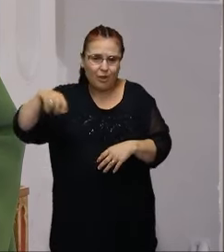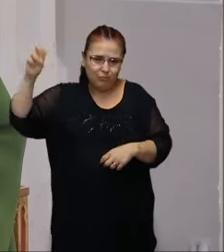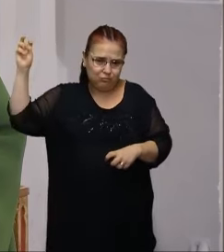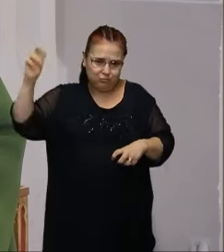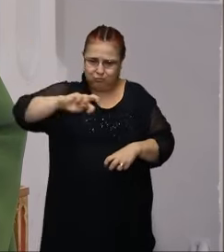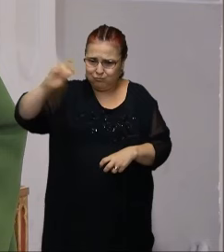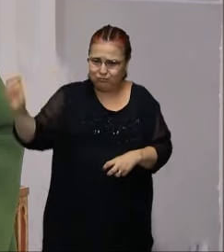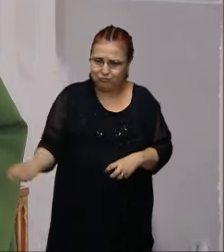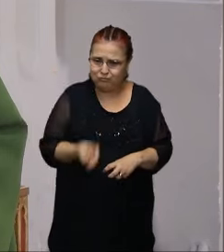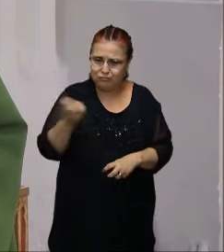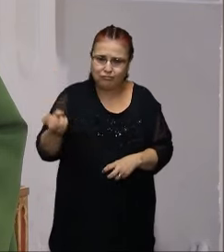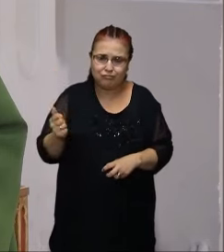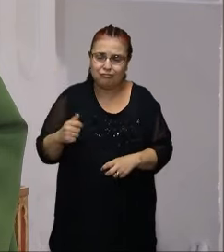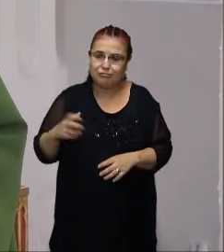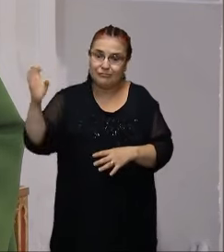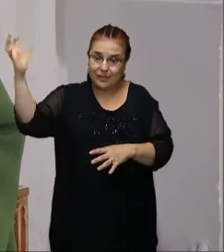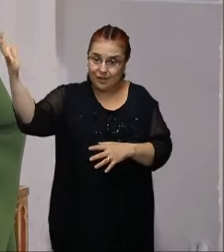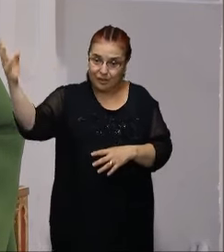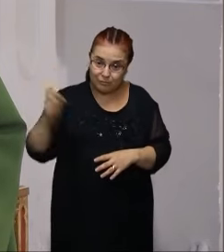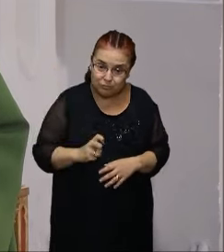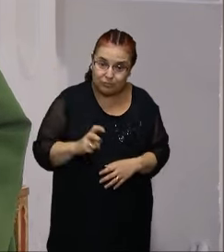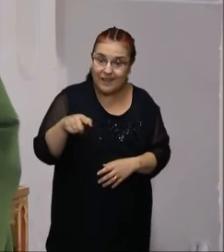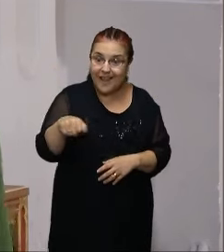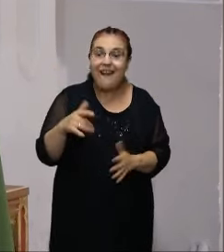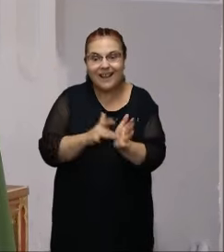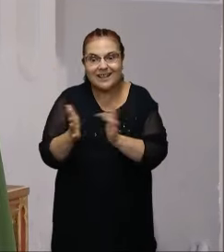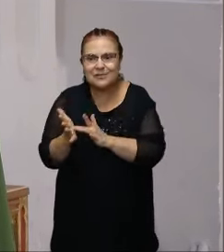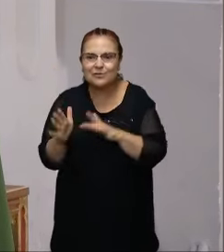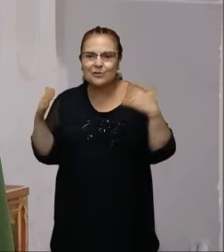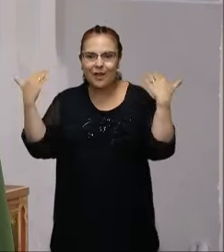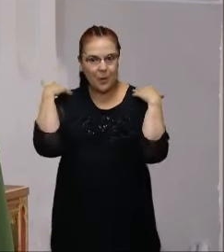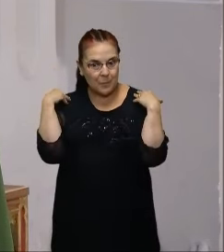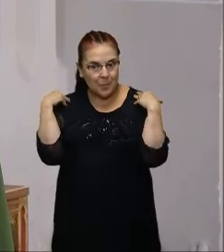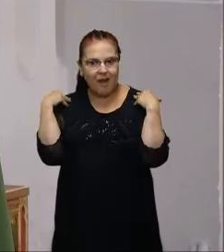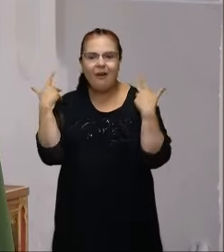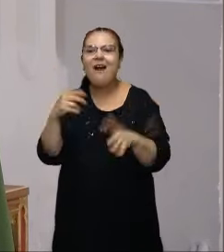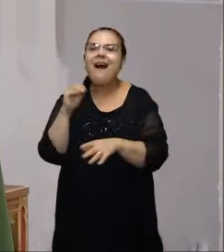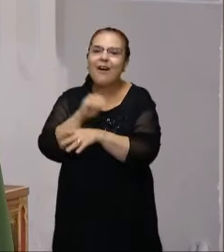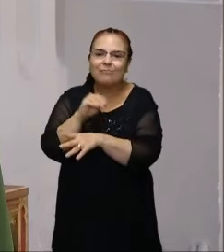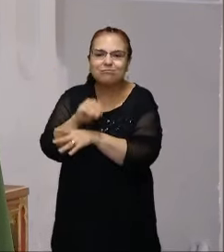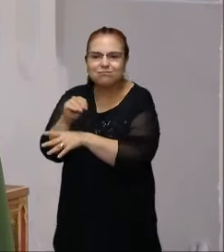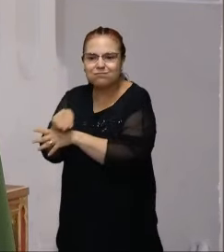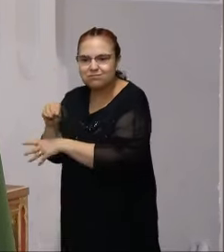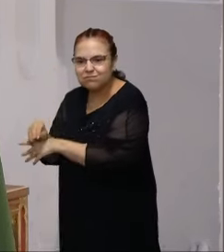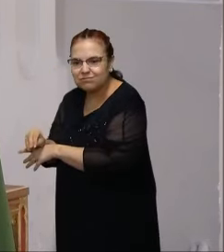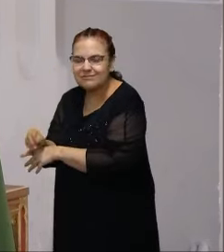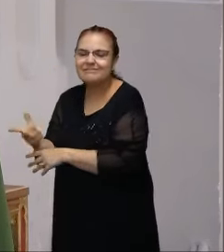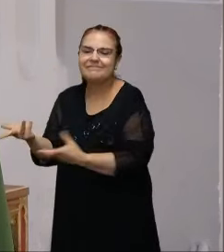los llevaban, y él, imponiendo las manos sobre cada uno, los iba curando. De muchos de